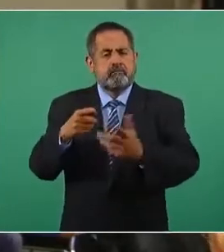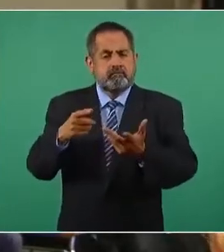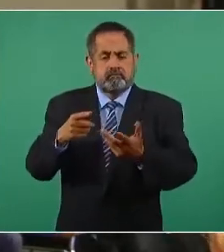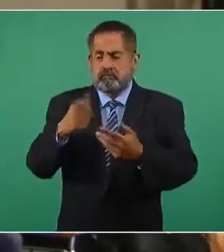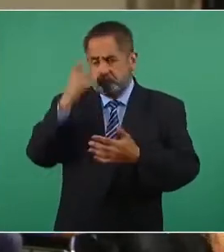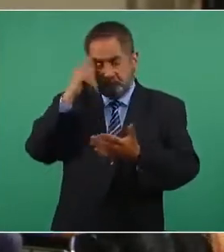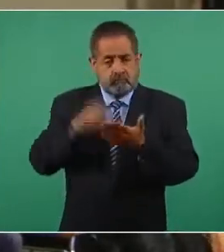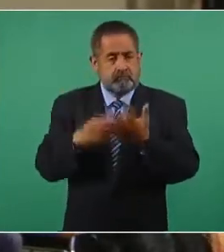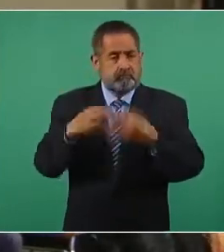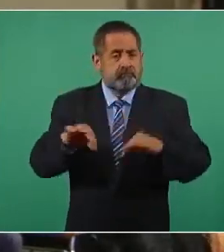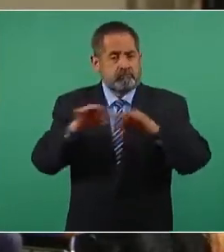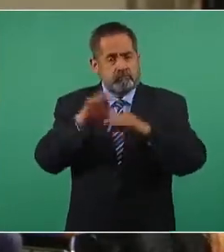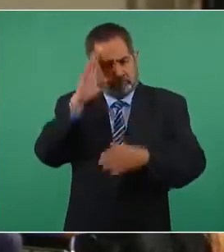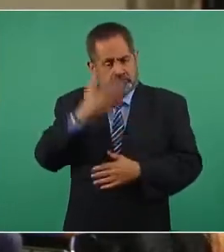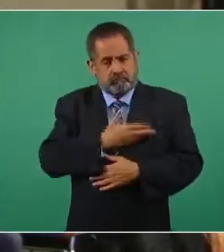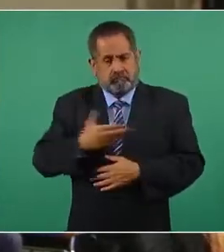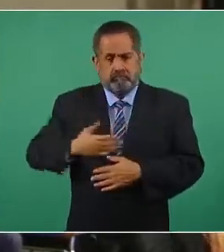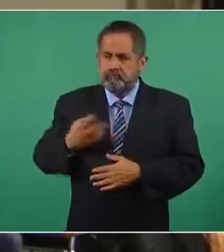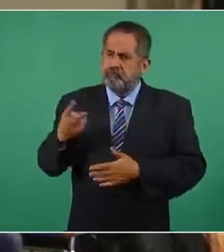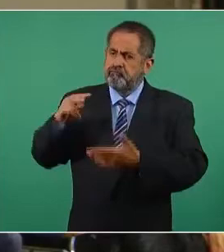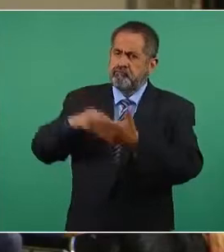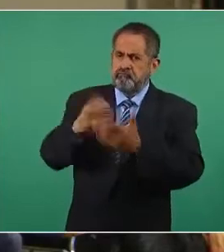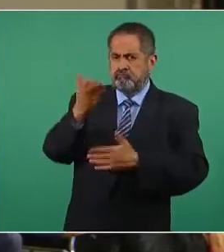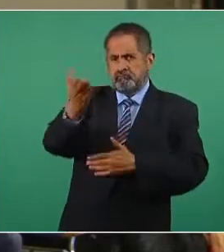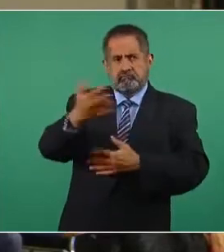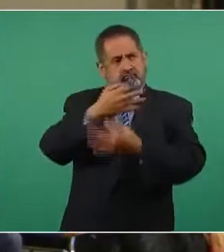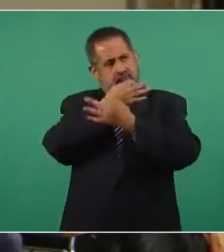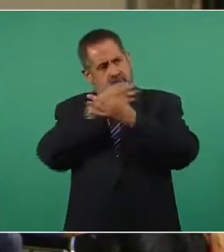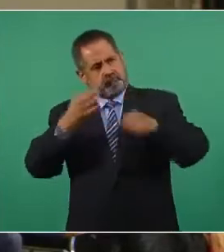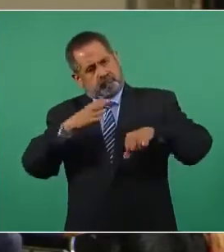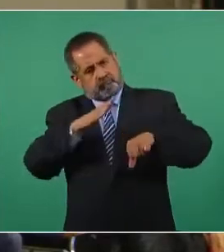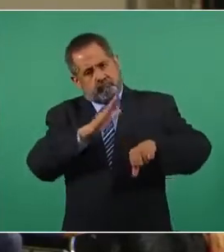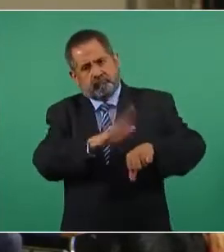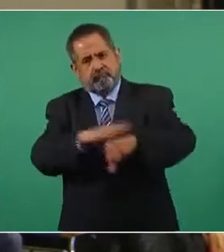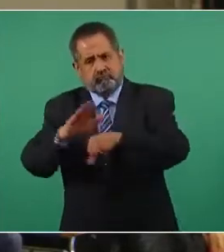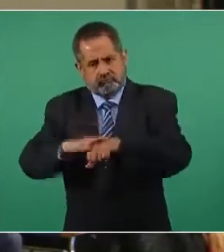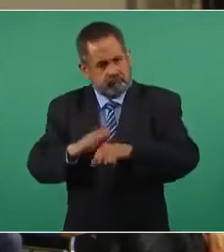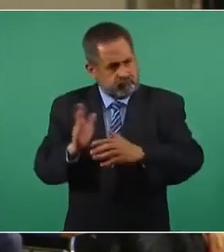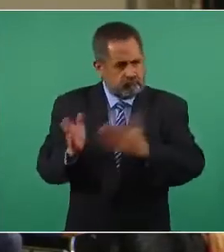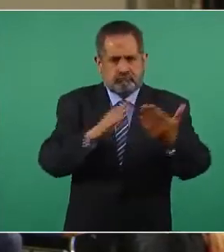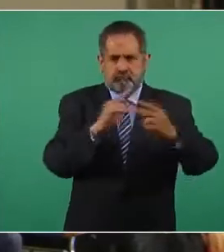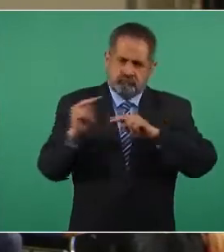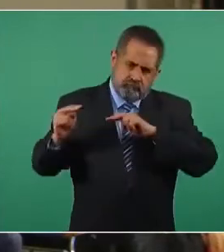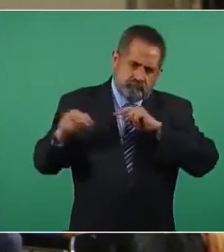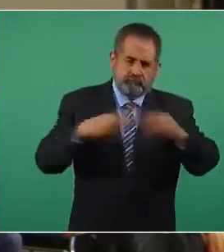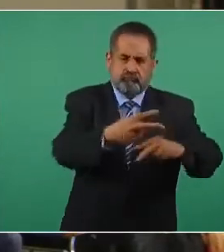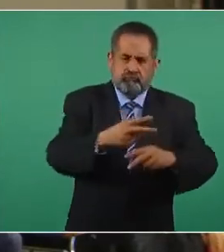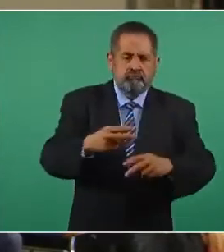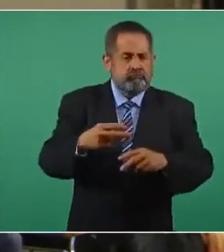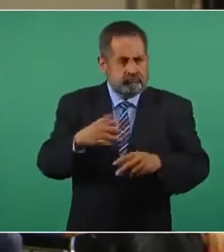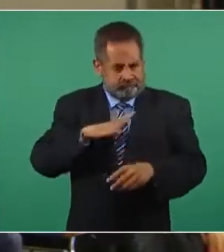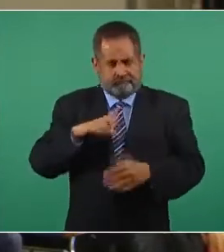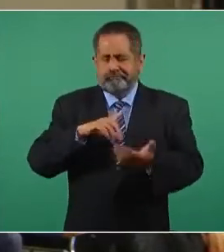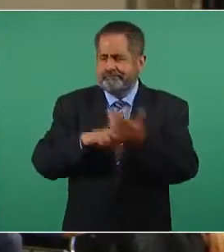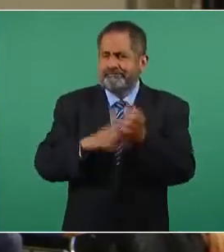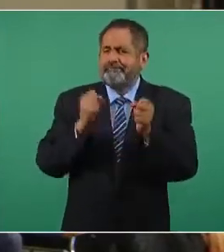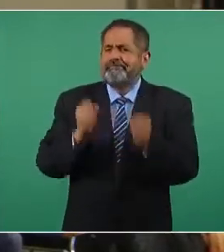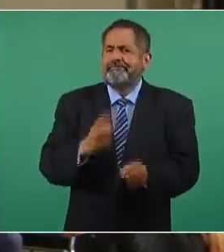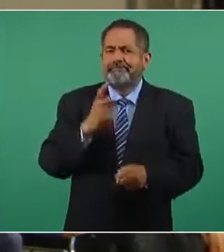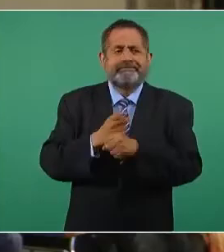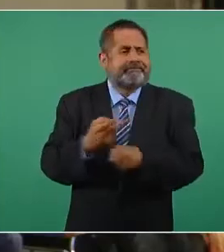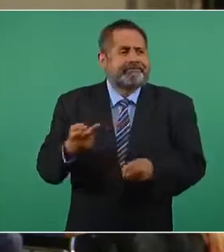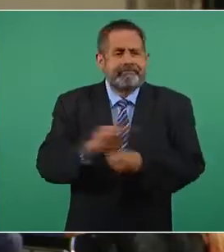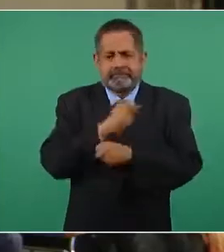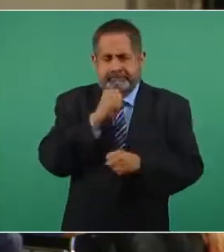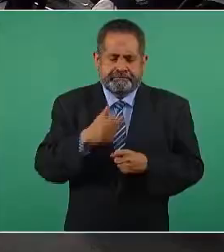muy importante, señor presidente, un pronunciamiento de su parte al respecto precisamente de la seguridad con la que puedan asistir los ciudadanos a ejercer